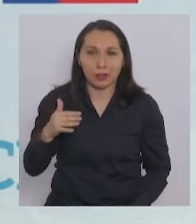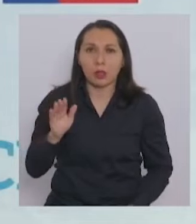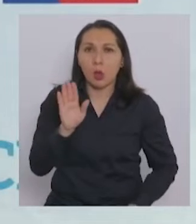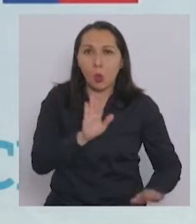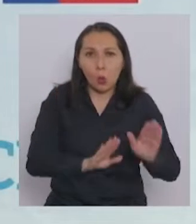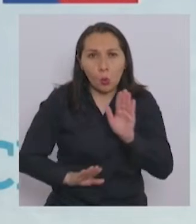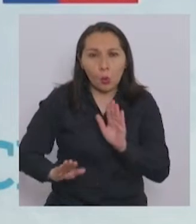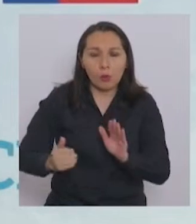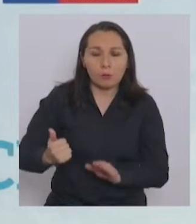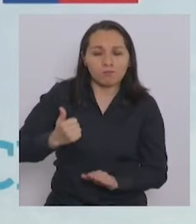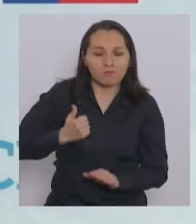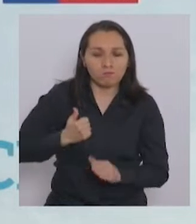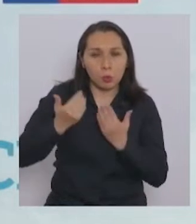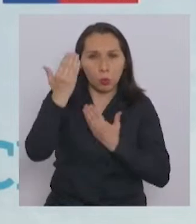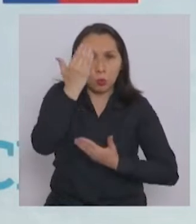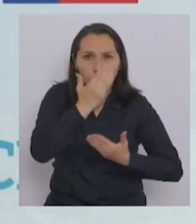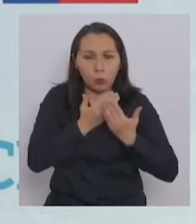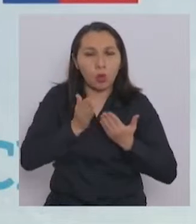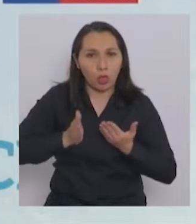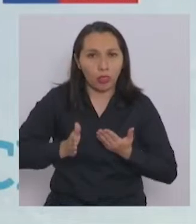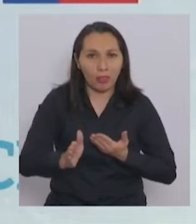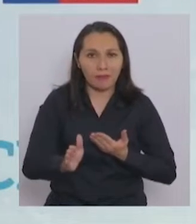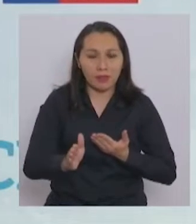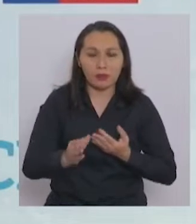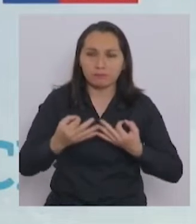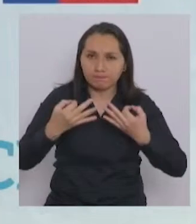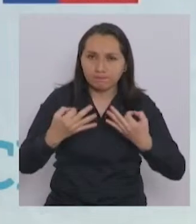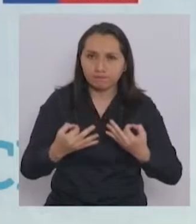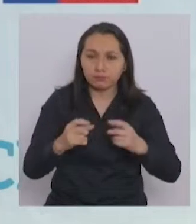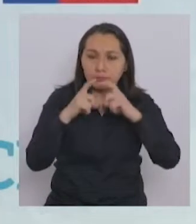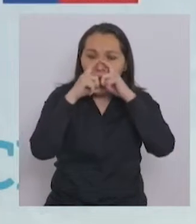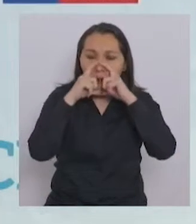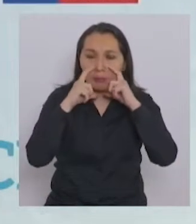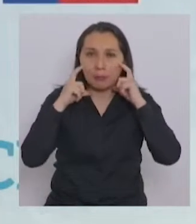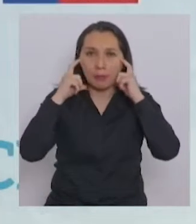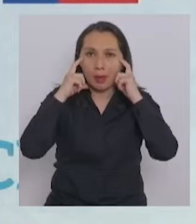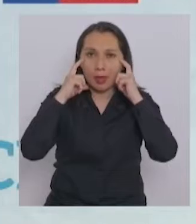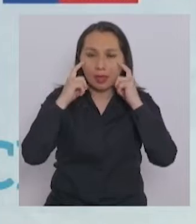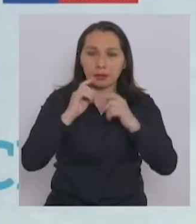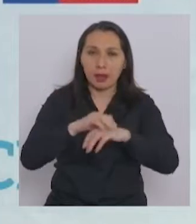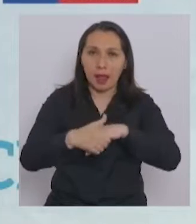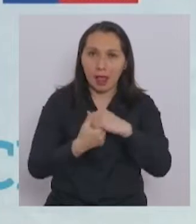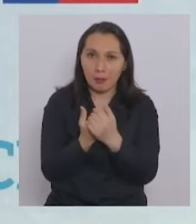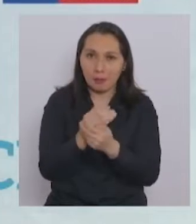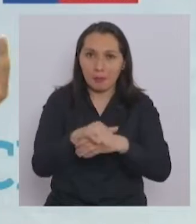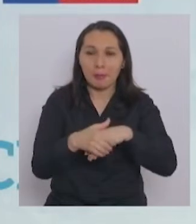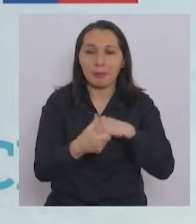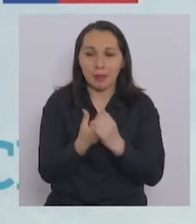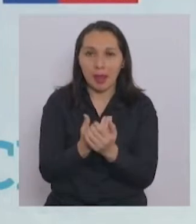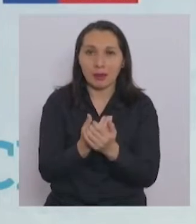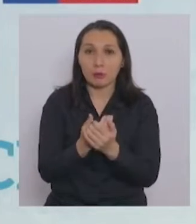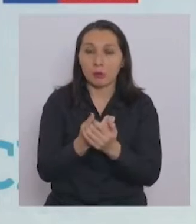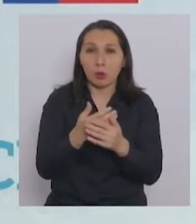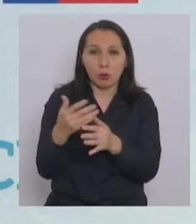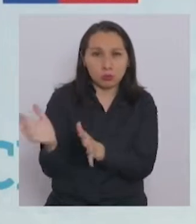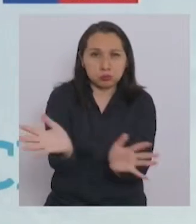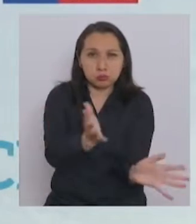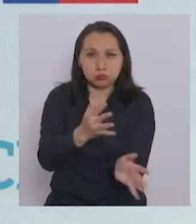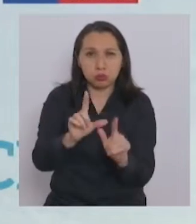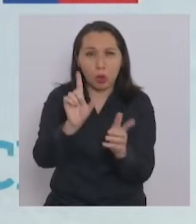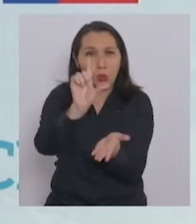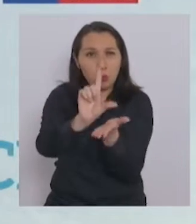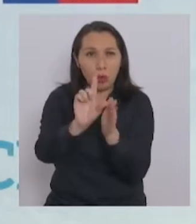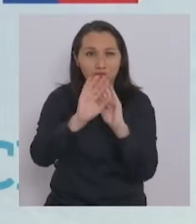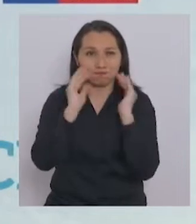las medidas de autocuidado, usar correctamente la mascarilla, el lavado de manos, ventilar los espacios